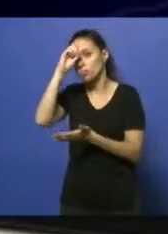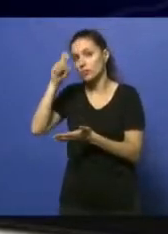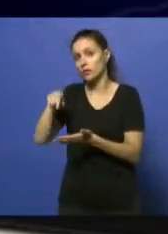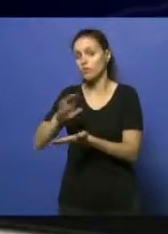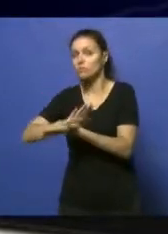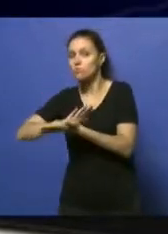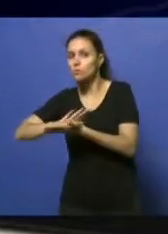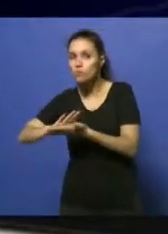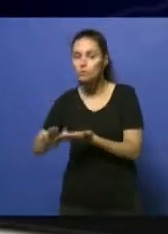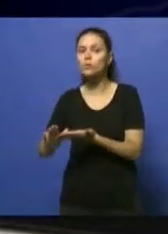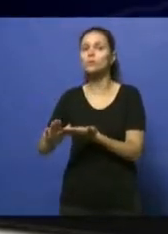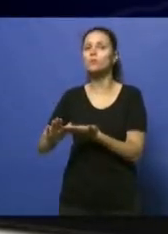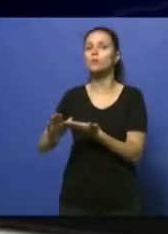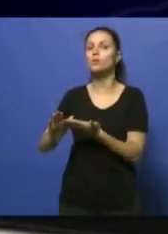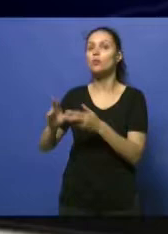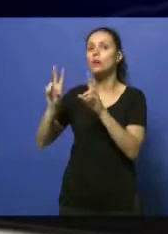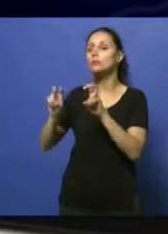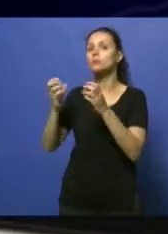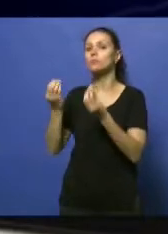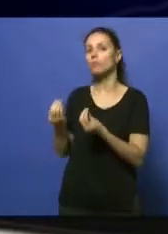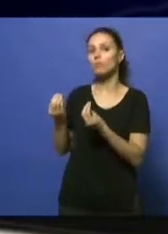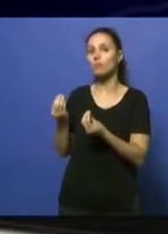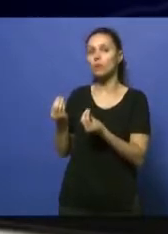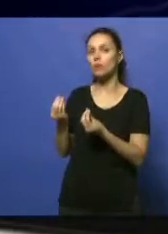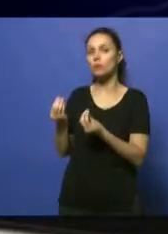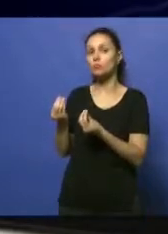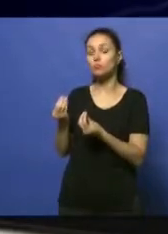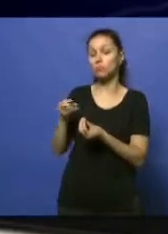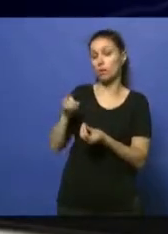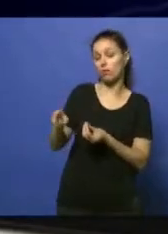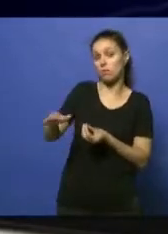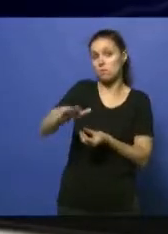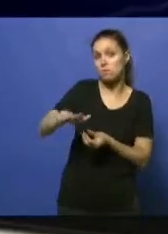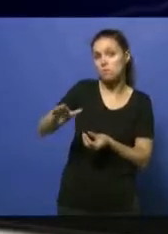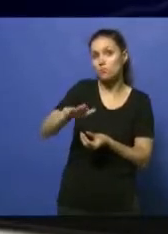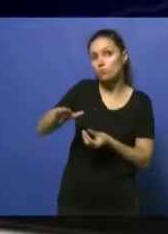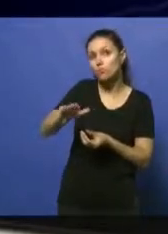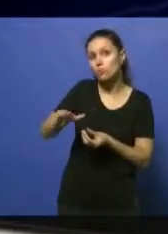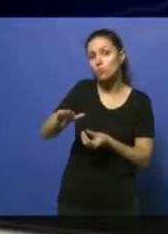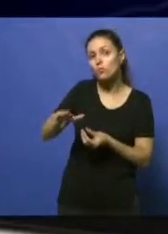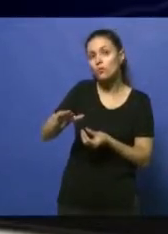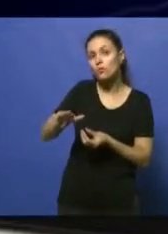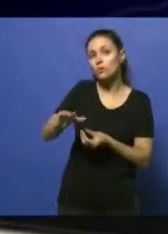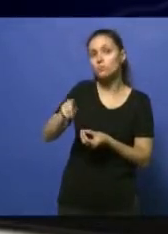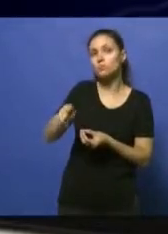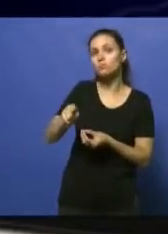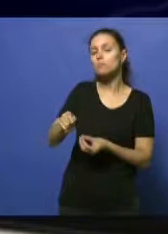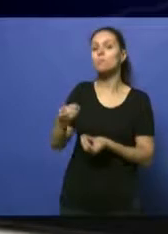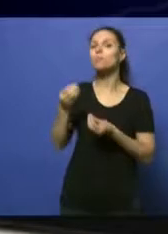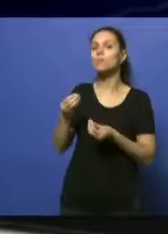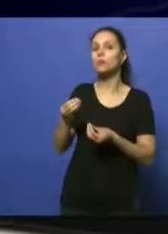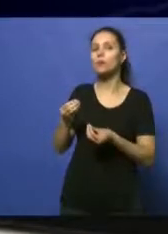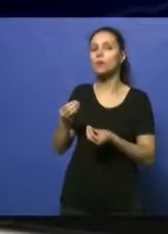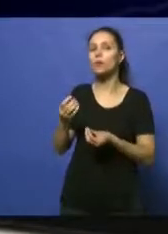algunas cuestiones que tienen que ver con algo vital. Por ejemplo, hay un espacio en donde se dijo en su momento que ese espacio se iba a dar para la